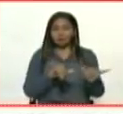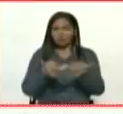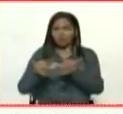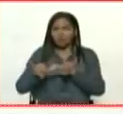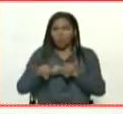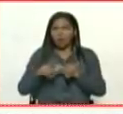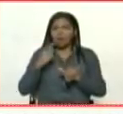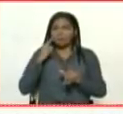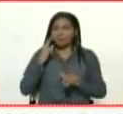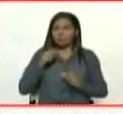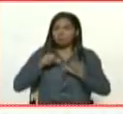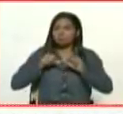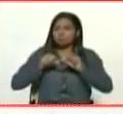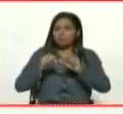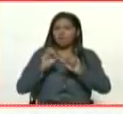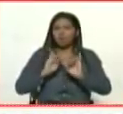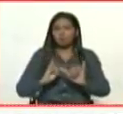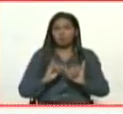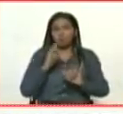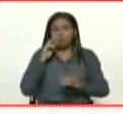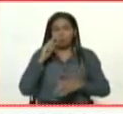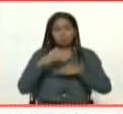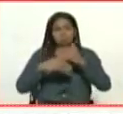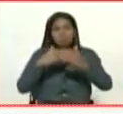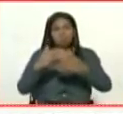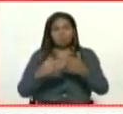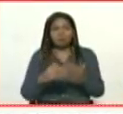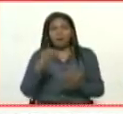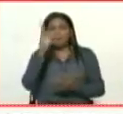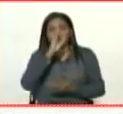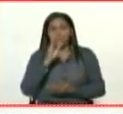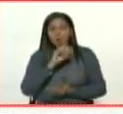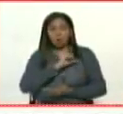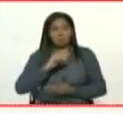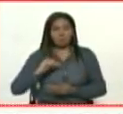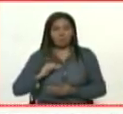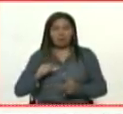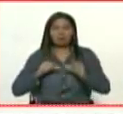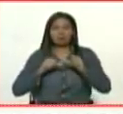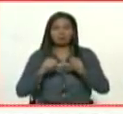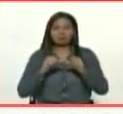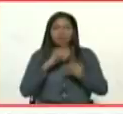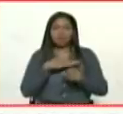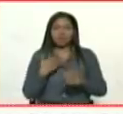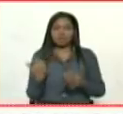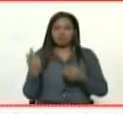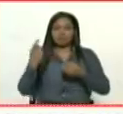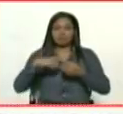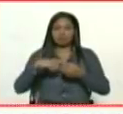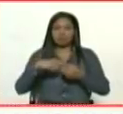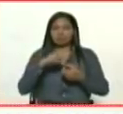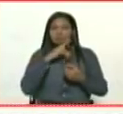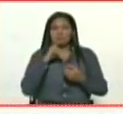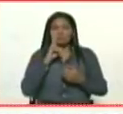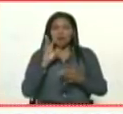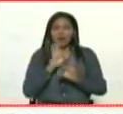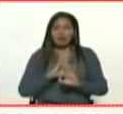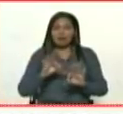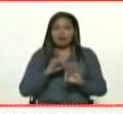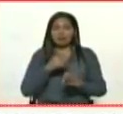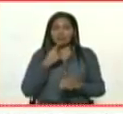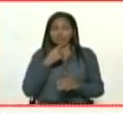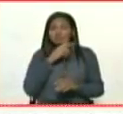veo. Lo veo permanentemente, bancos privados. Los demás no voy a nombrar a ninguno porque si nombro a